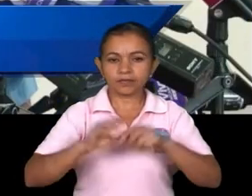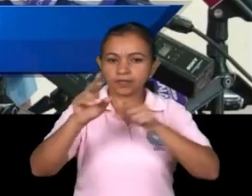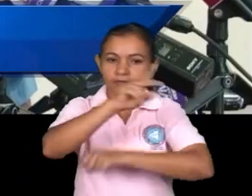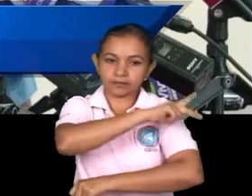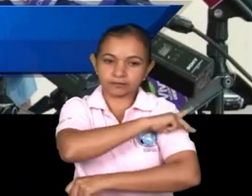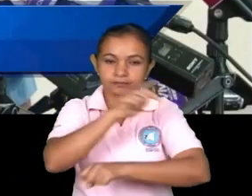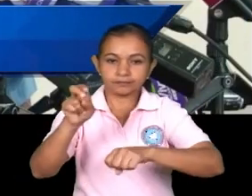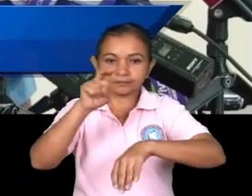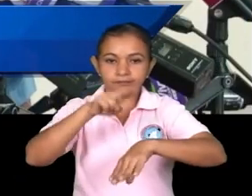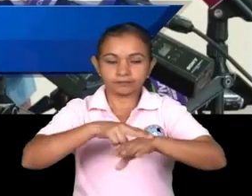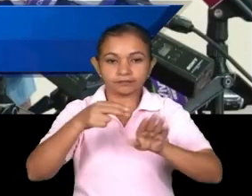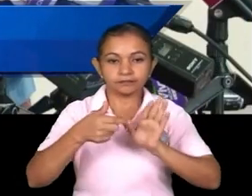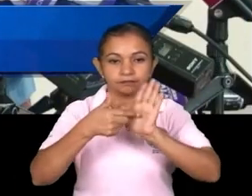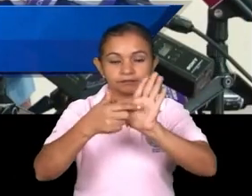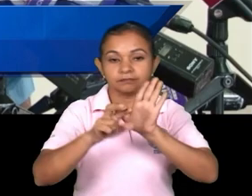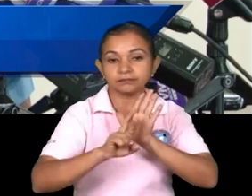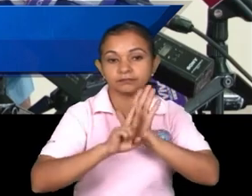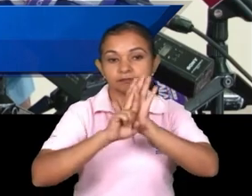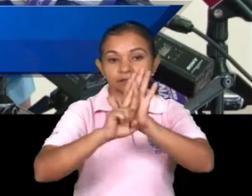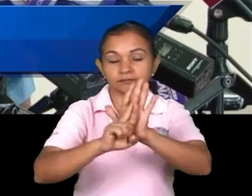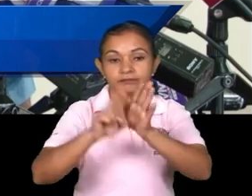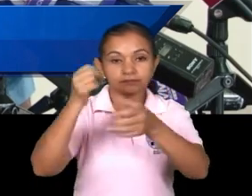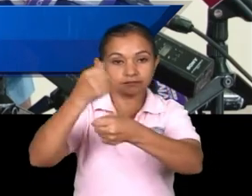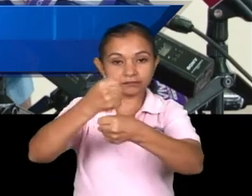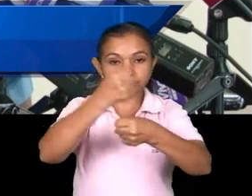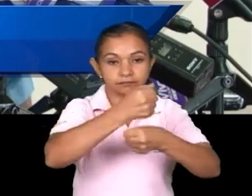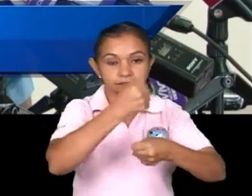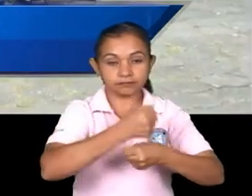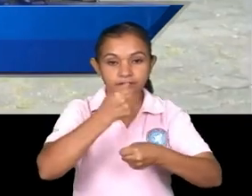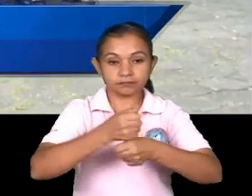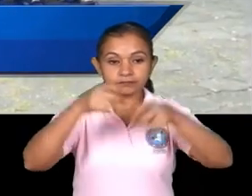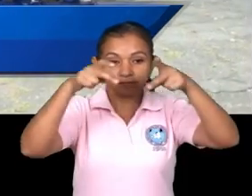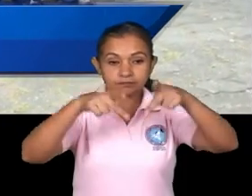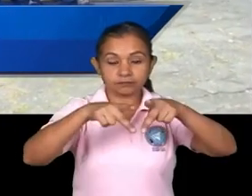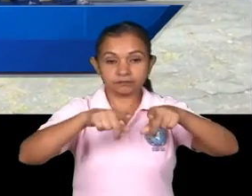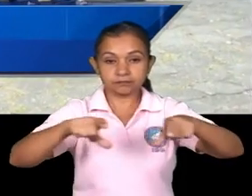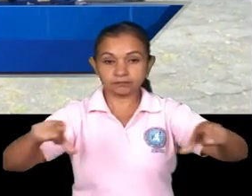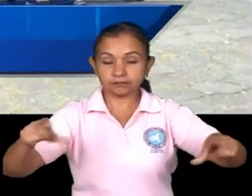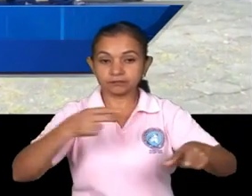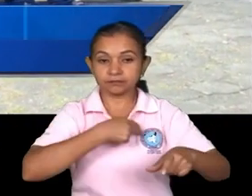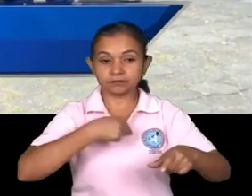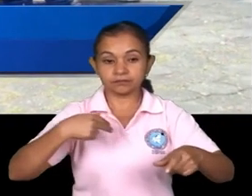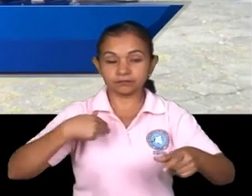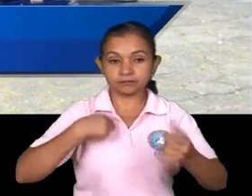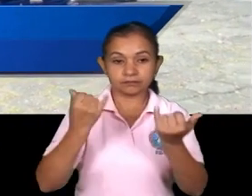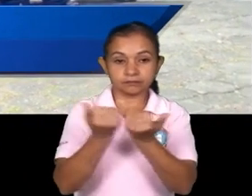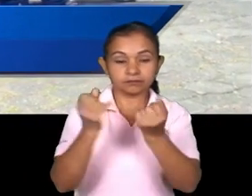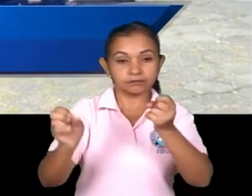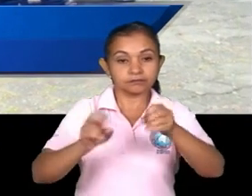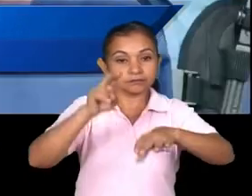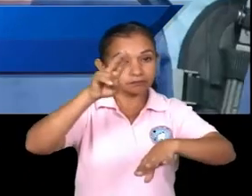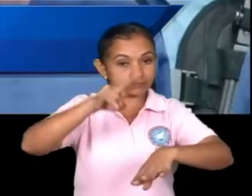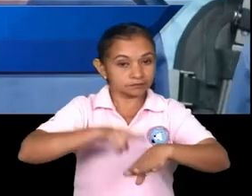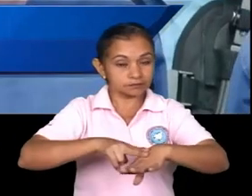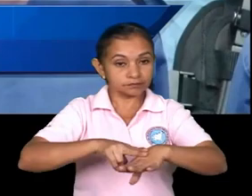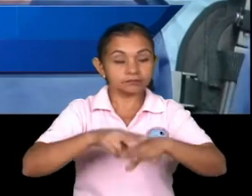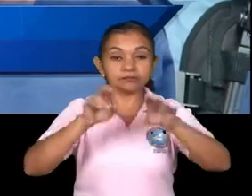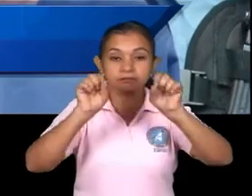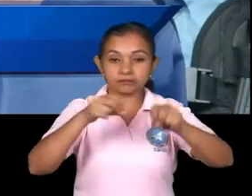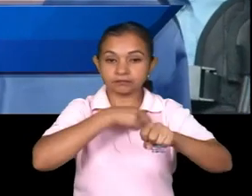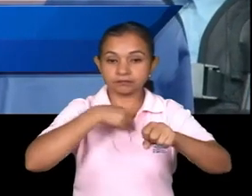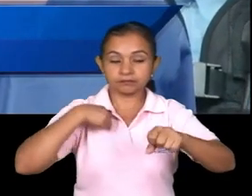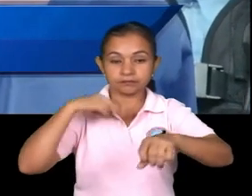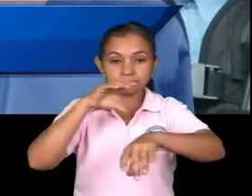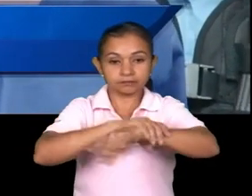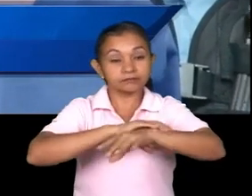Policía Nacional presenta resultados operativos de los planes de seguridad ejecutados a nivel nacional, donde logran capturar